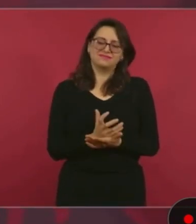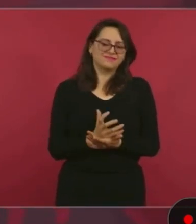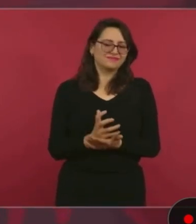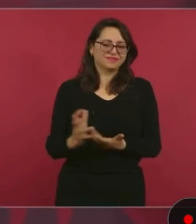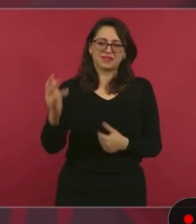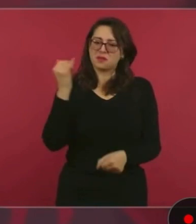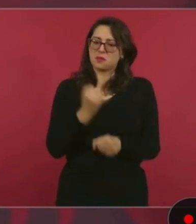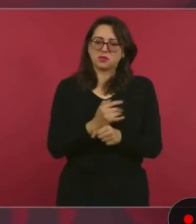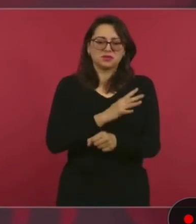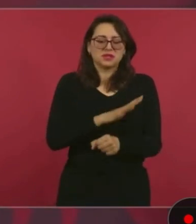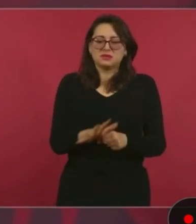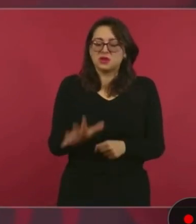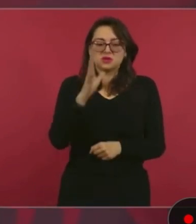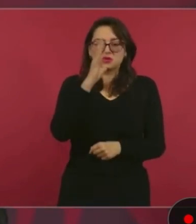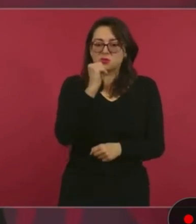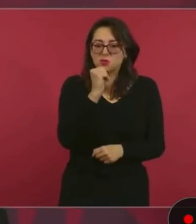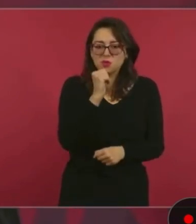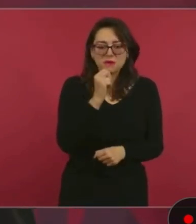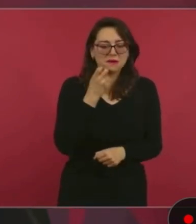no se puede.